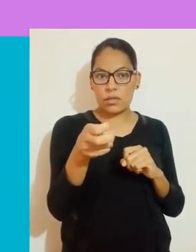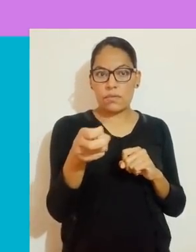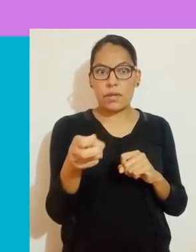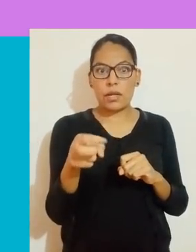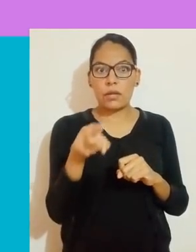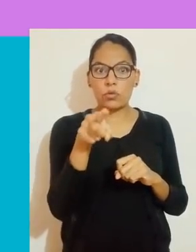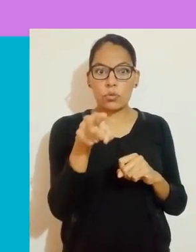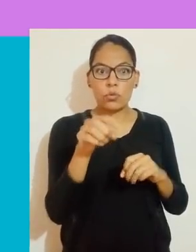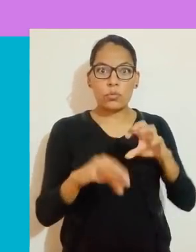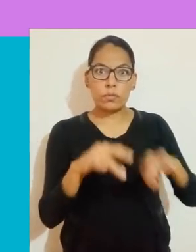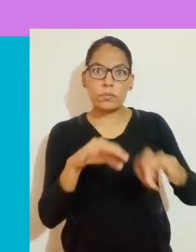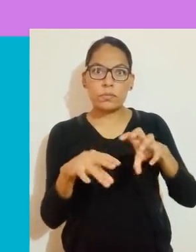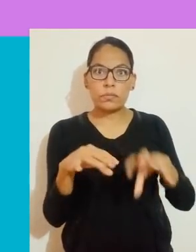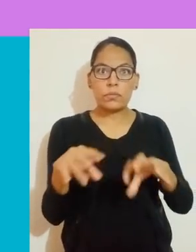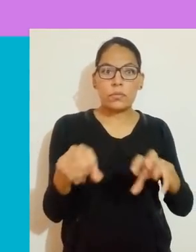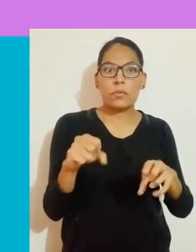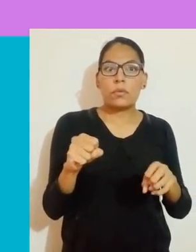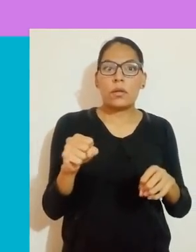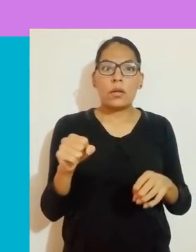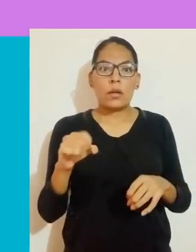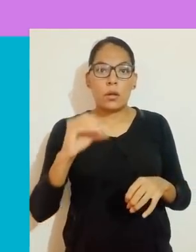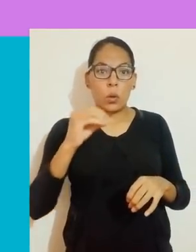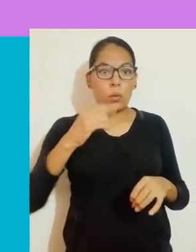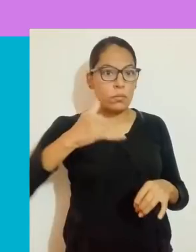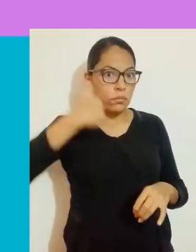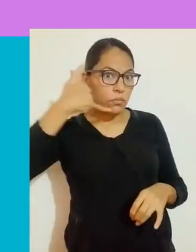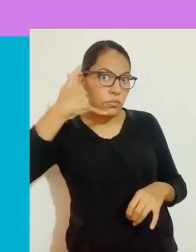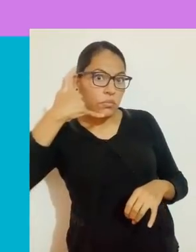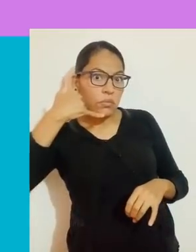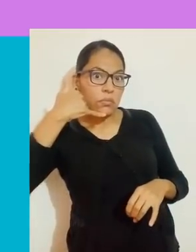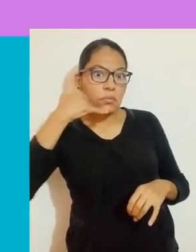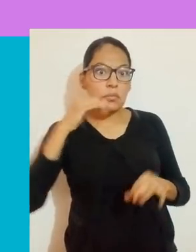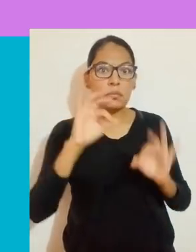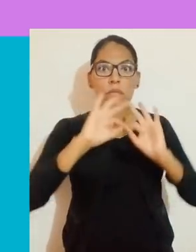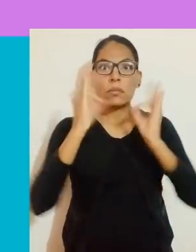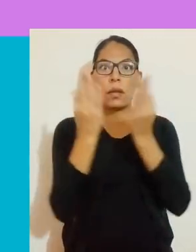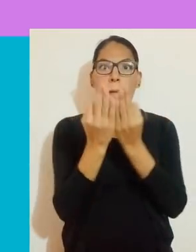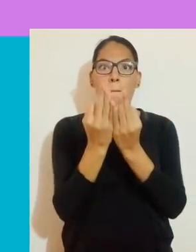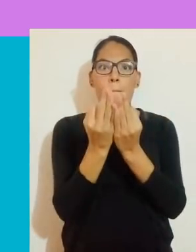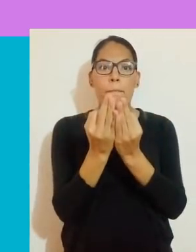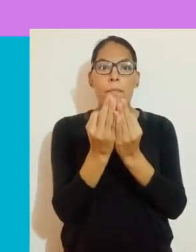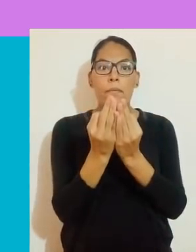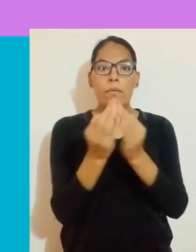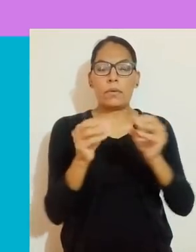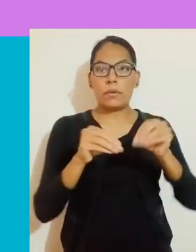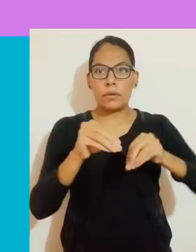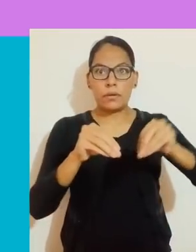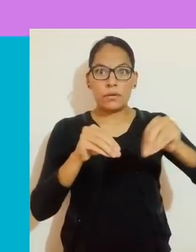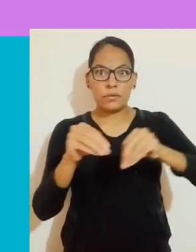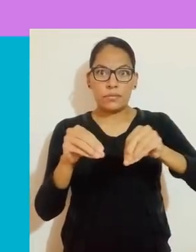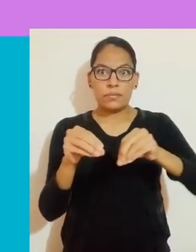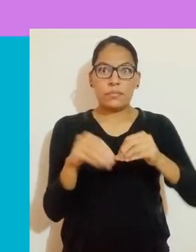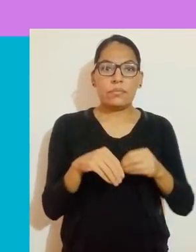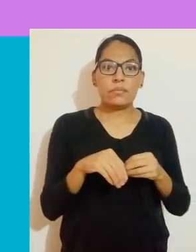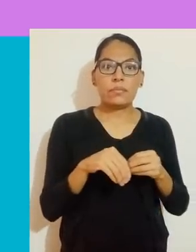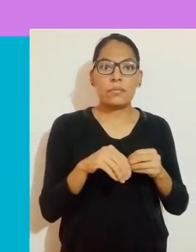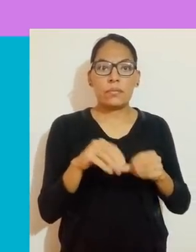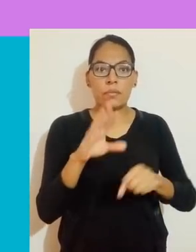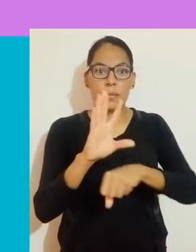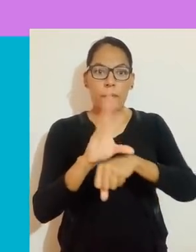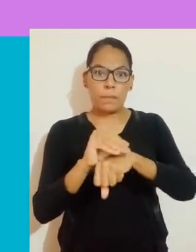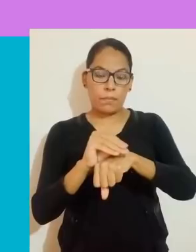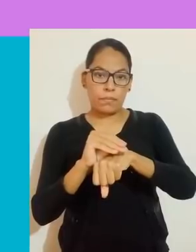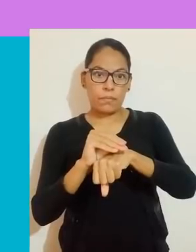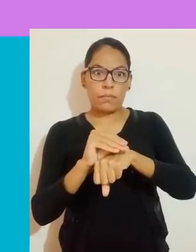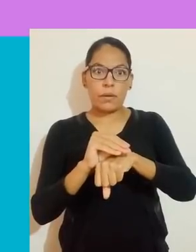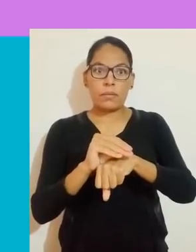Bueno, es la forma que tu dispositivo controla y permite el funcionamiento de los programas o apps